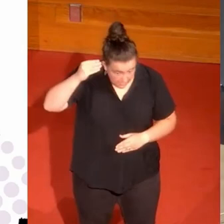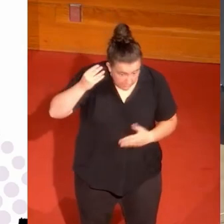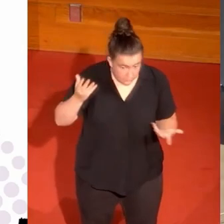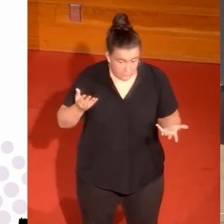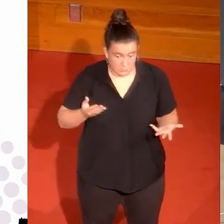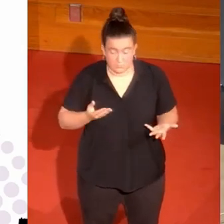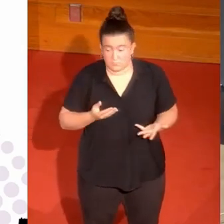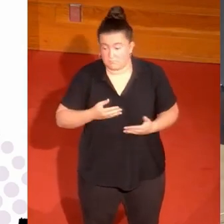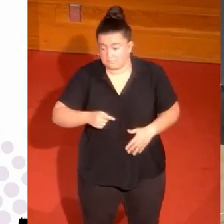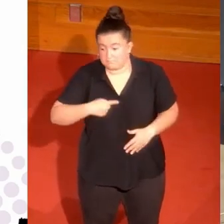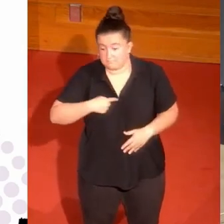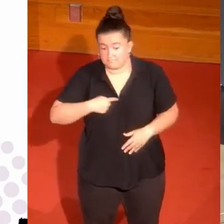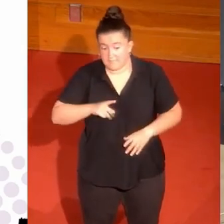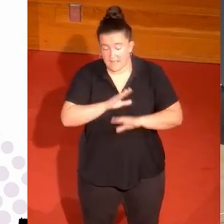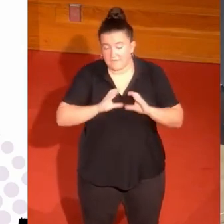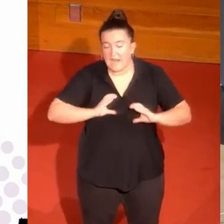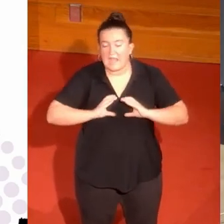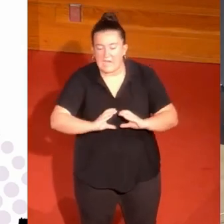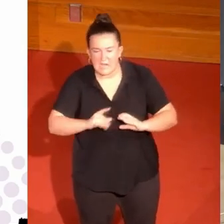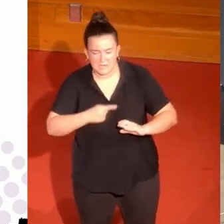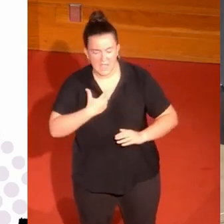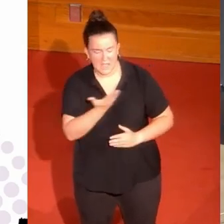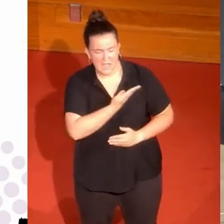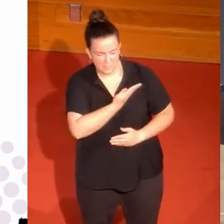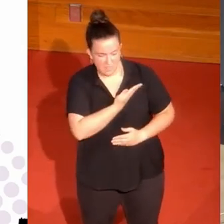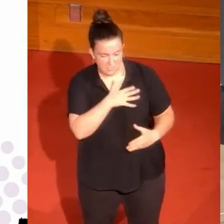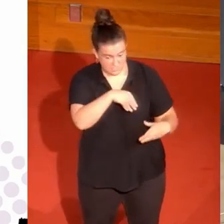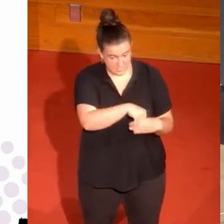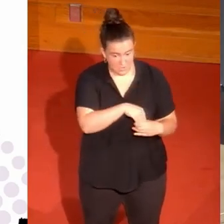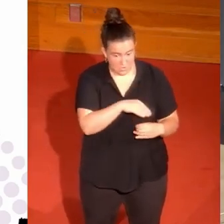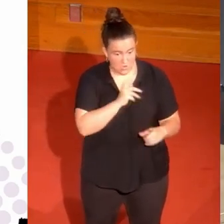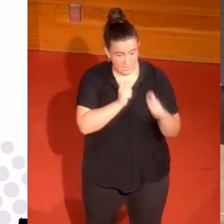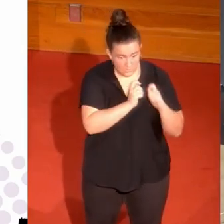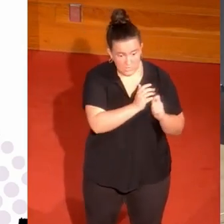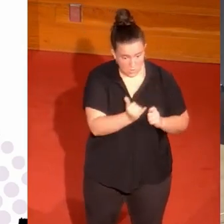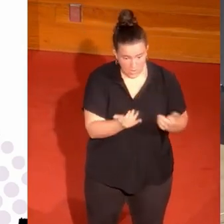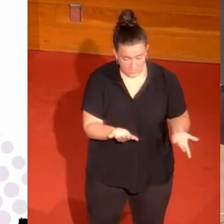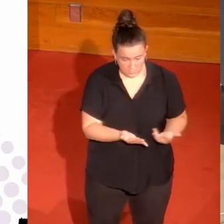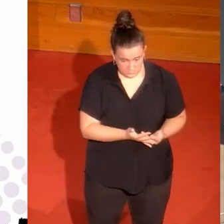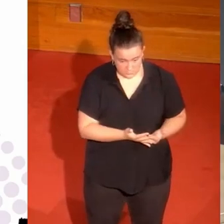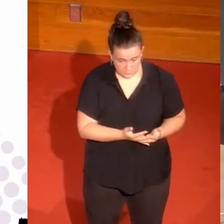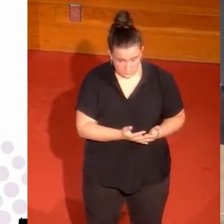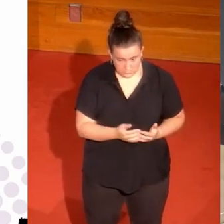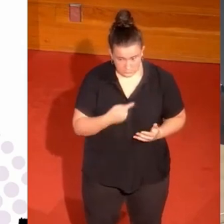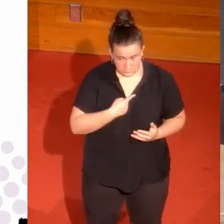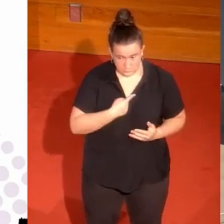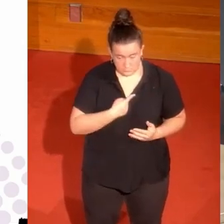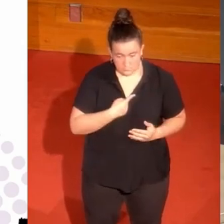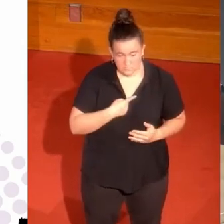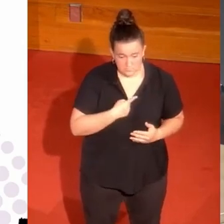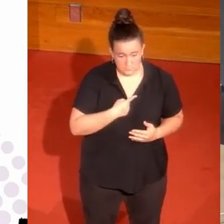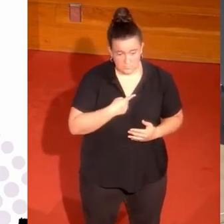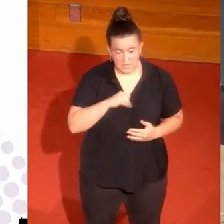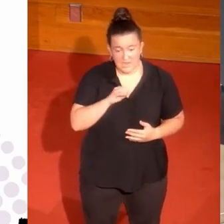cuenta con con personas con reporteros dentro de de de de la franja o sea el jazira